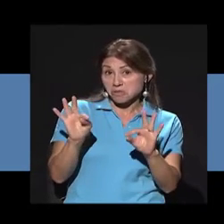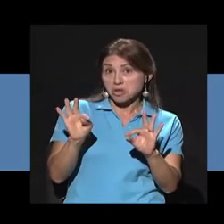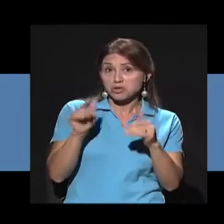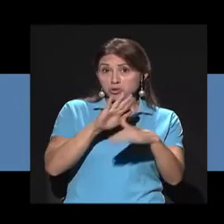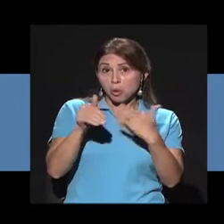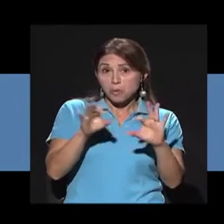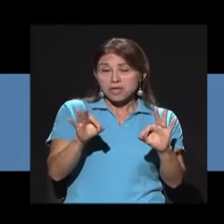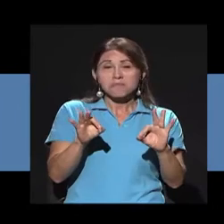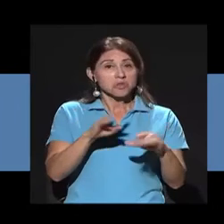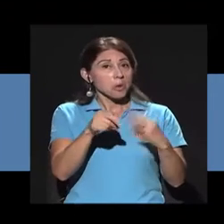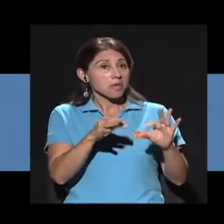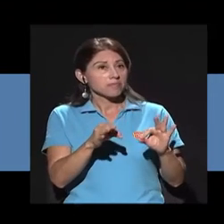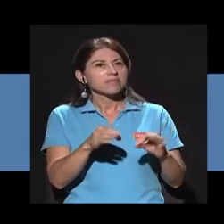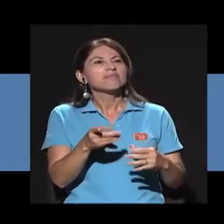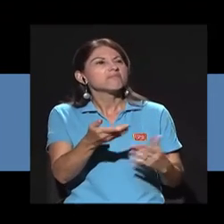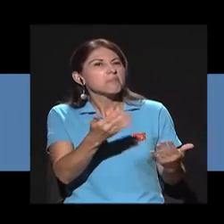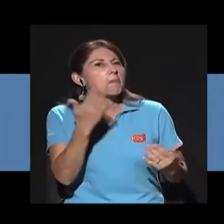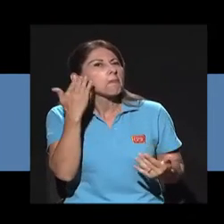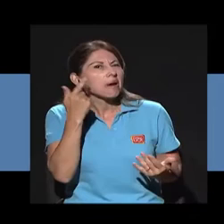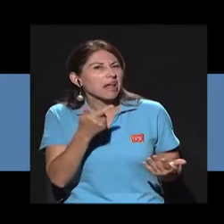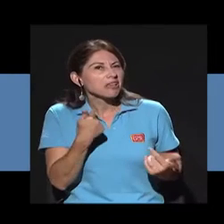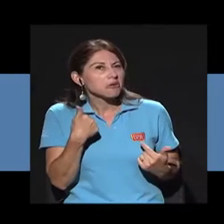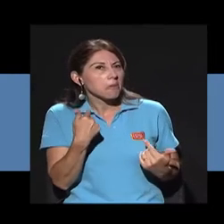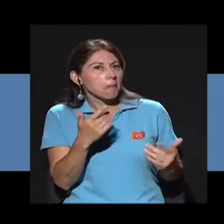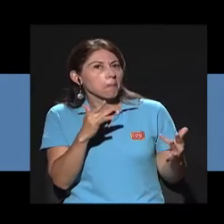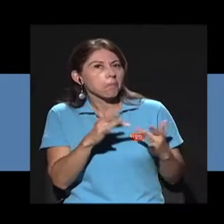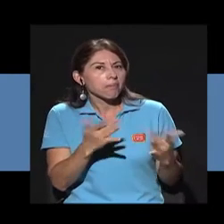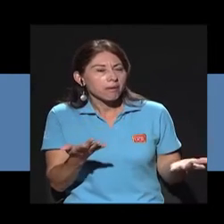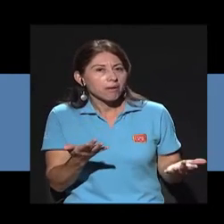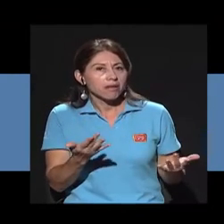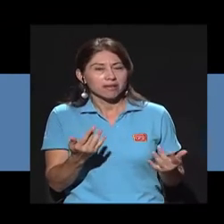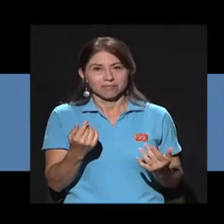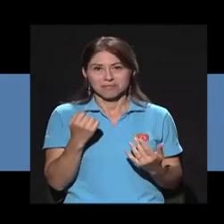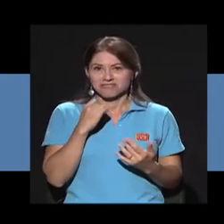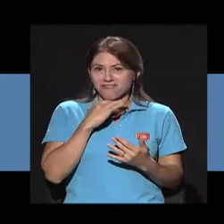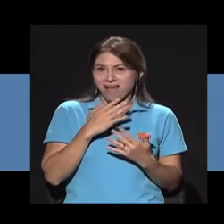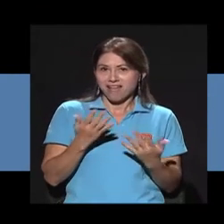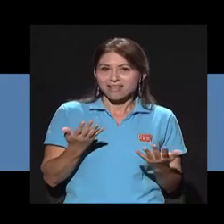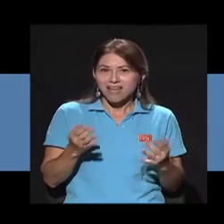¿todo bien? ¿Qué más? ¿Para qué me llamabas? Me extraño.